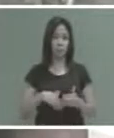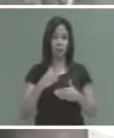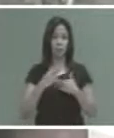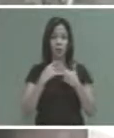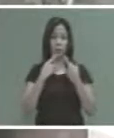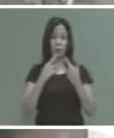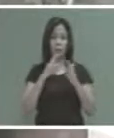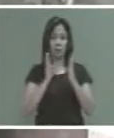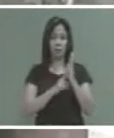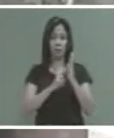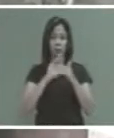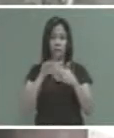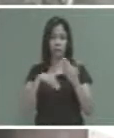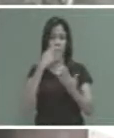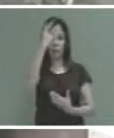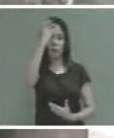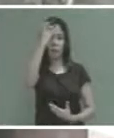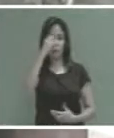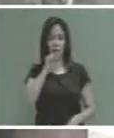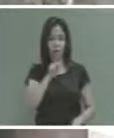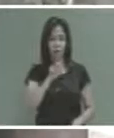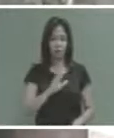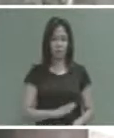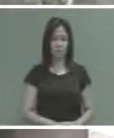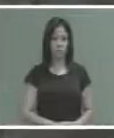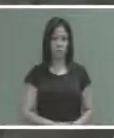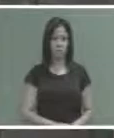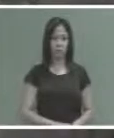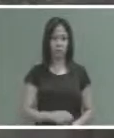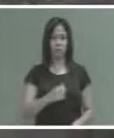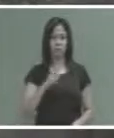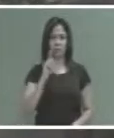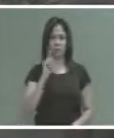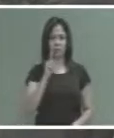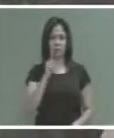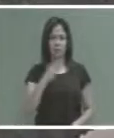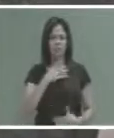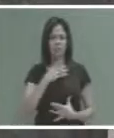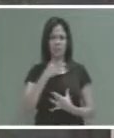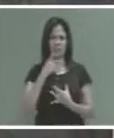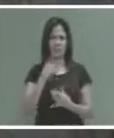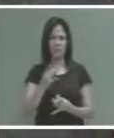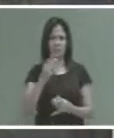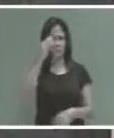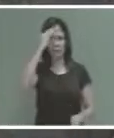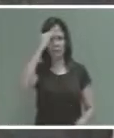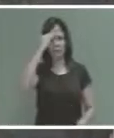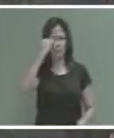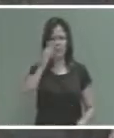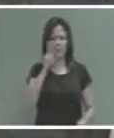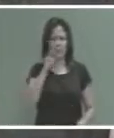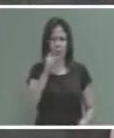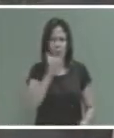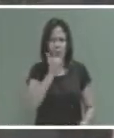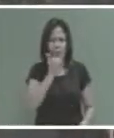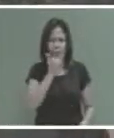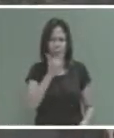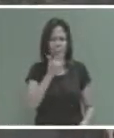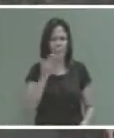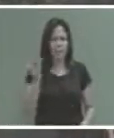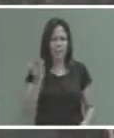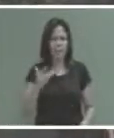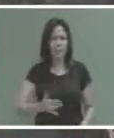Me interesa saber, como joven, que lo recuerdes, qué era lo que pasaba, qué era lo que te